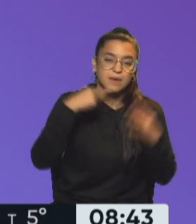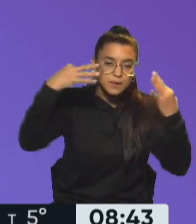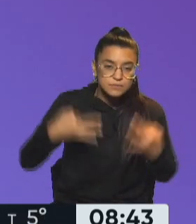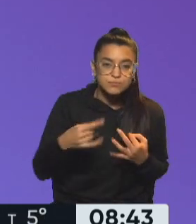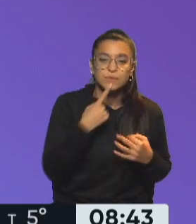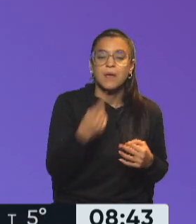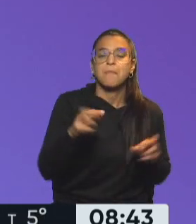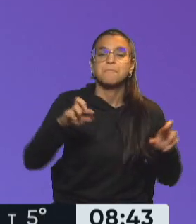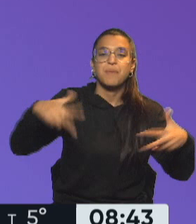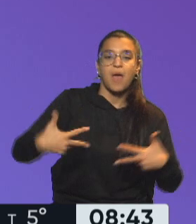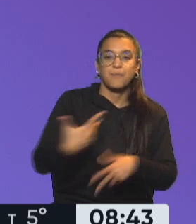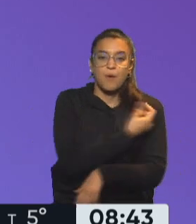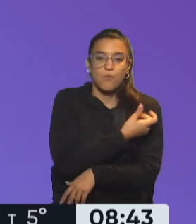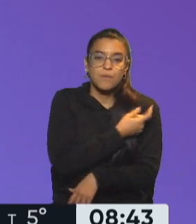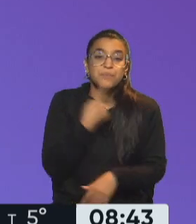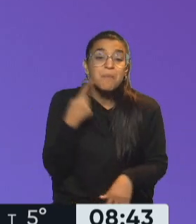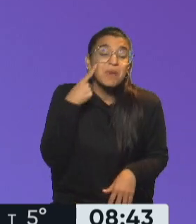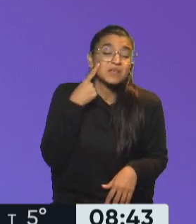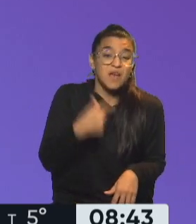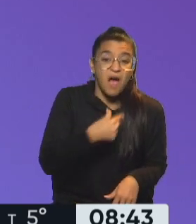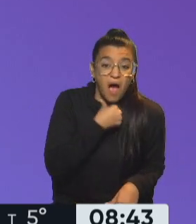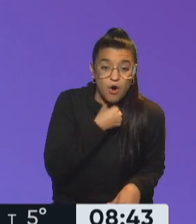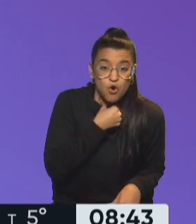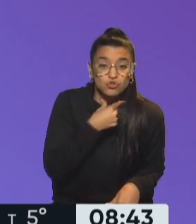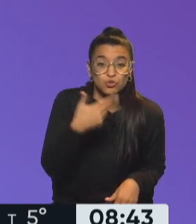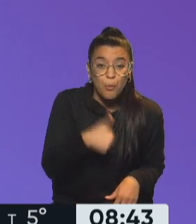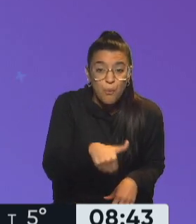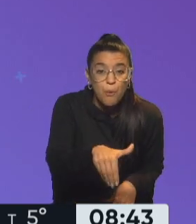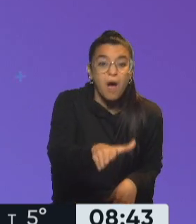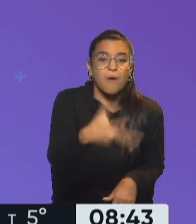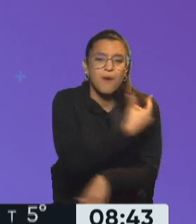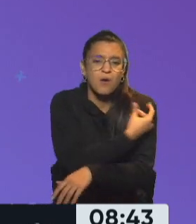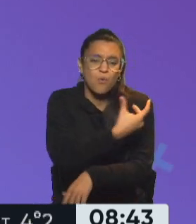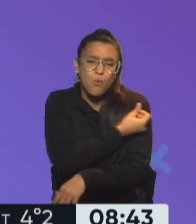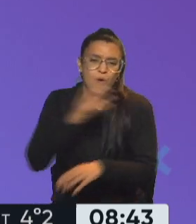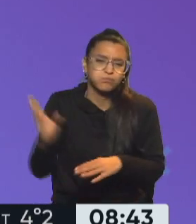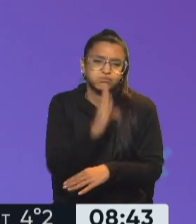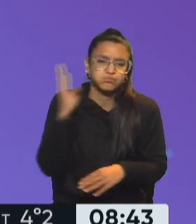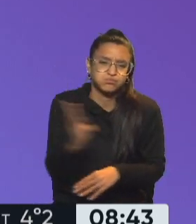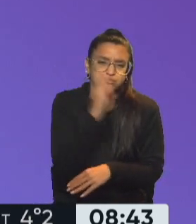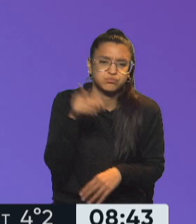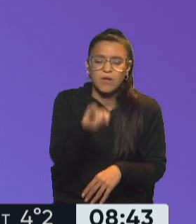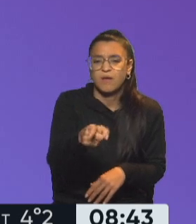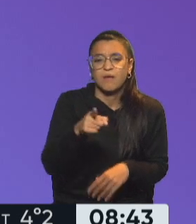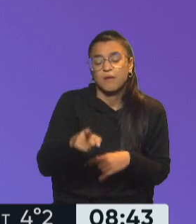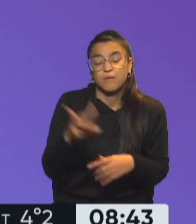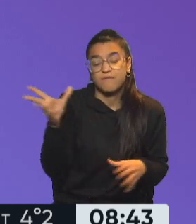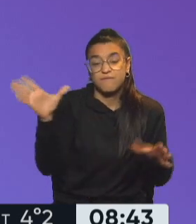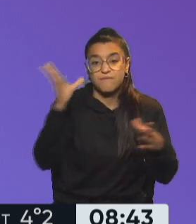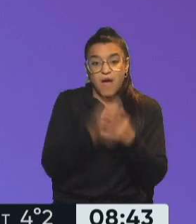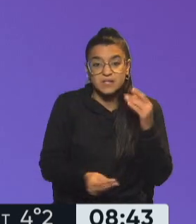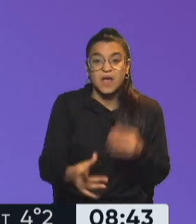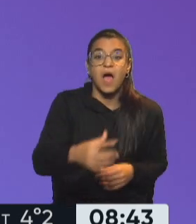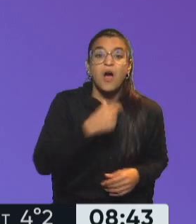precisamente al plan de vacunación. Pensar que en agosto va a haber un aluvión de vacunas y vacunación masiva es el siguiente error. En